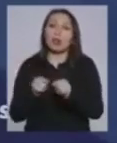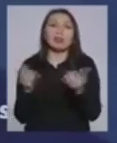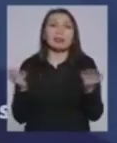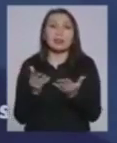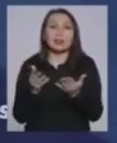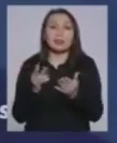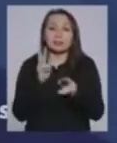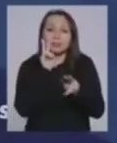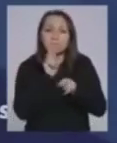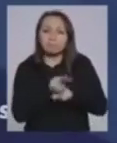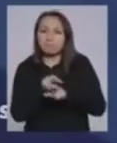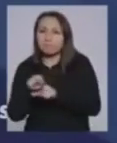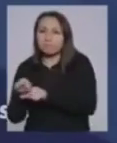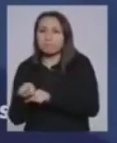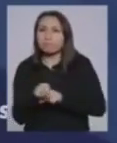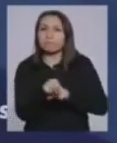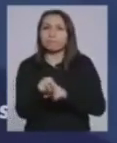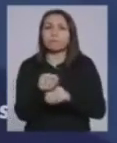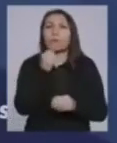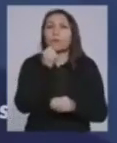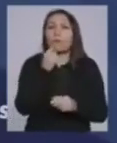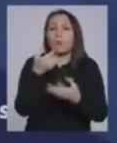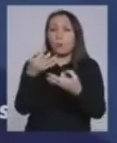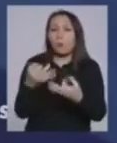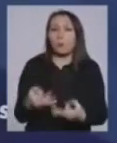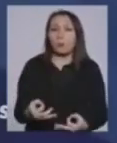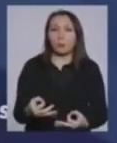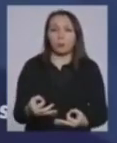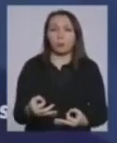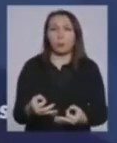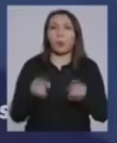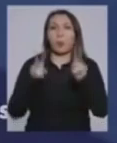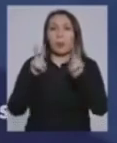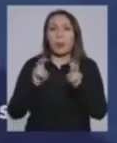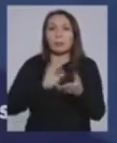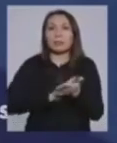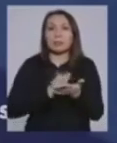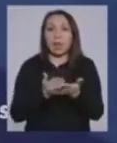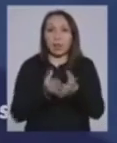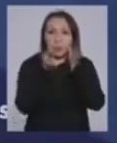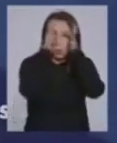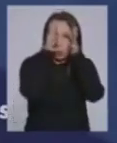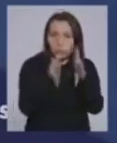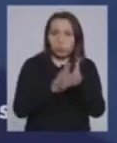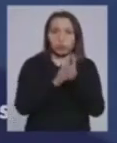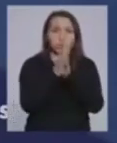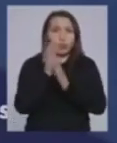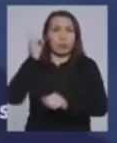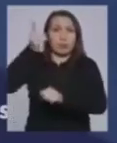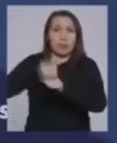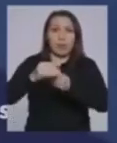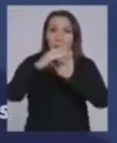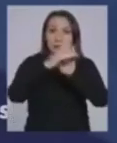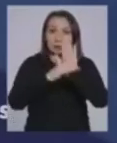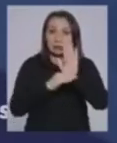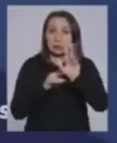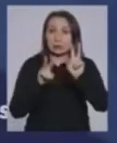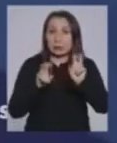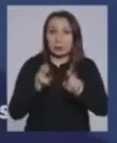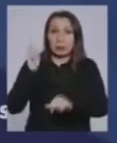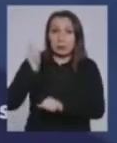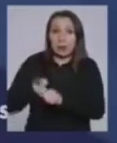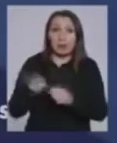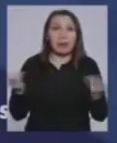base a los temas sanitarios. Toda medida que sea